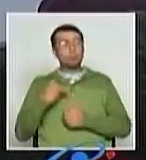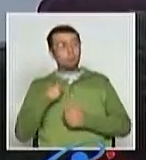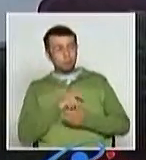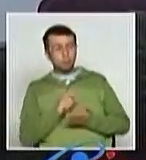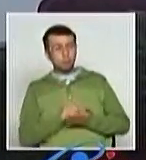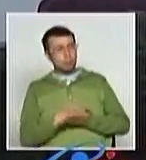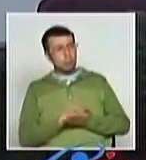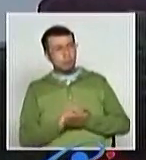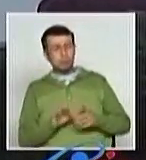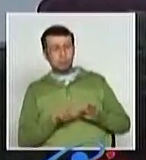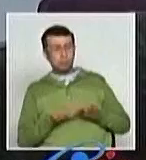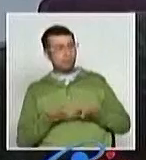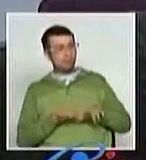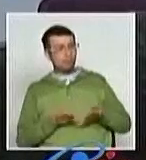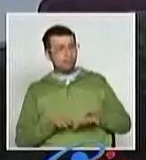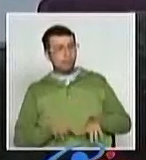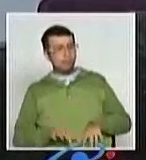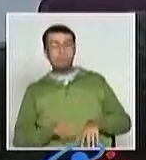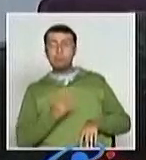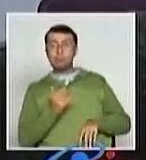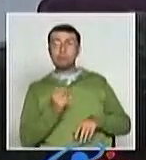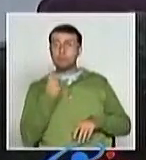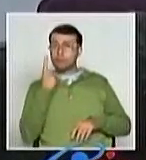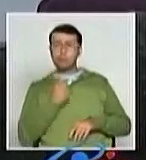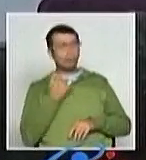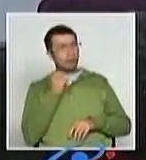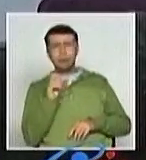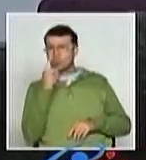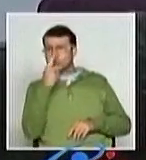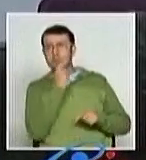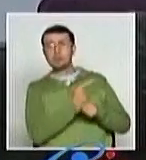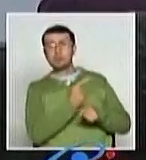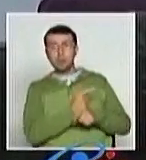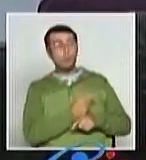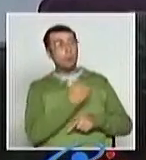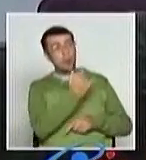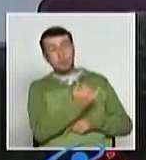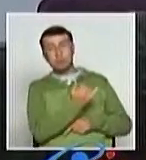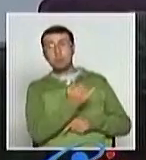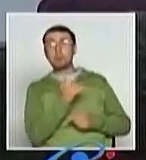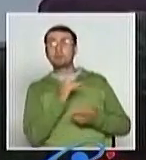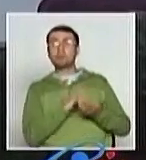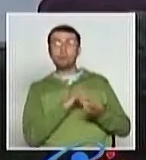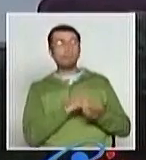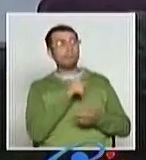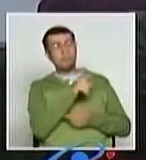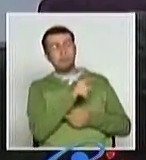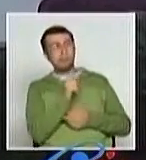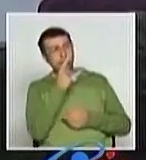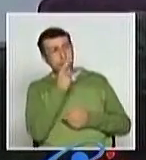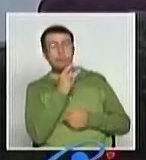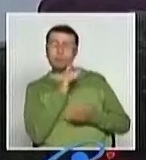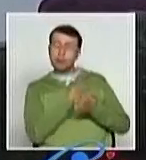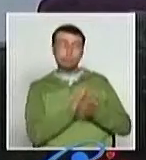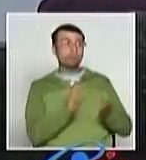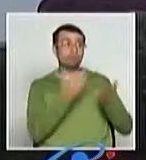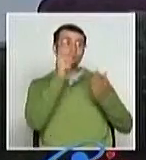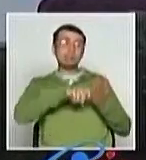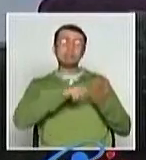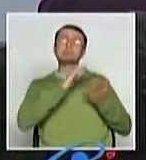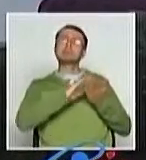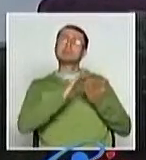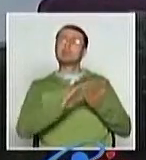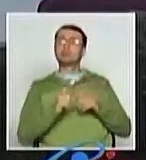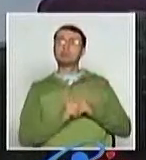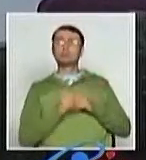datos Porque la primer tarea que ponemos en la primer sesión es la técnica del perdón Para qué sirve la técnica del perdón pues muy